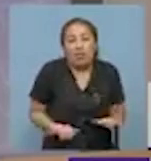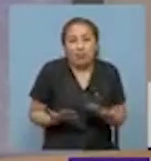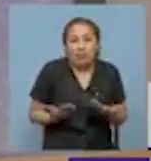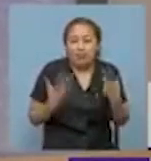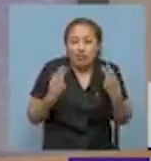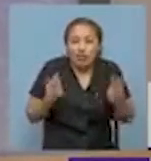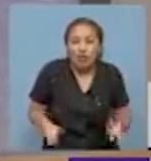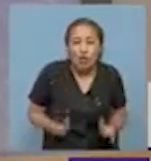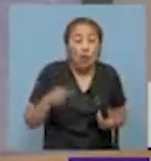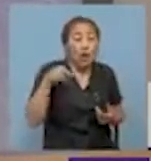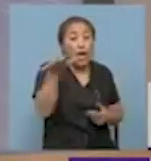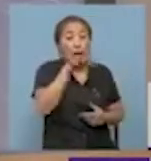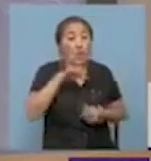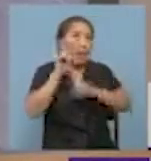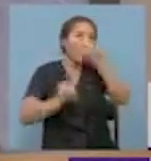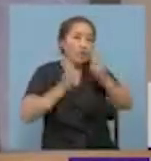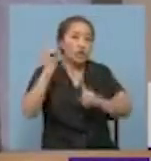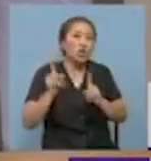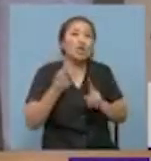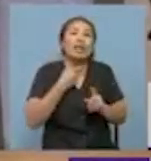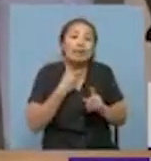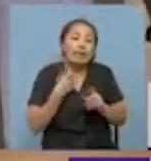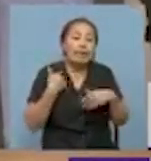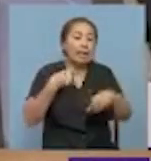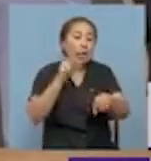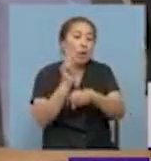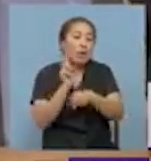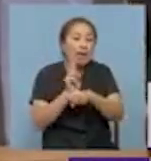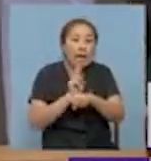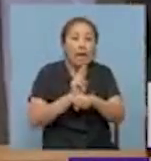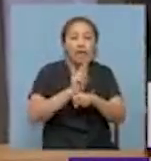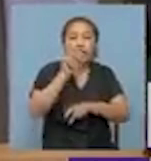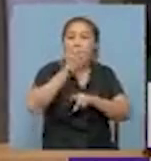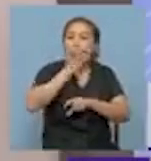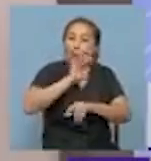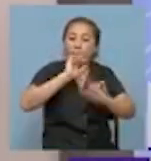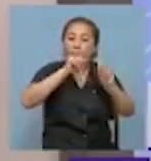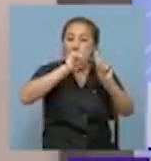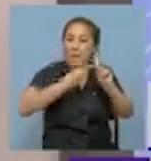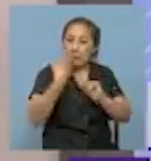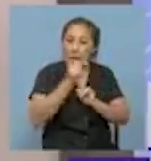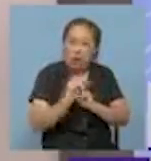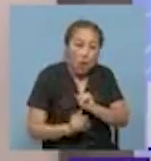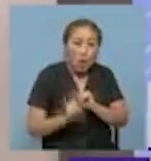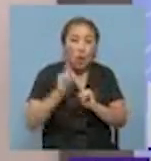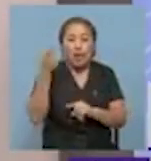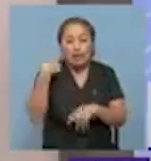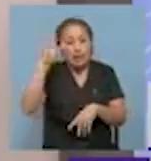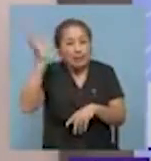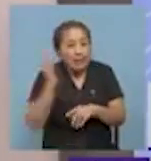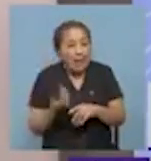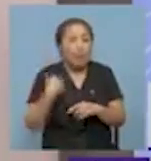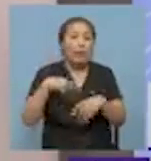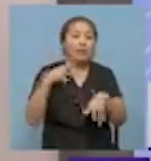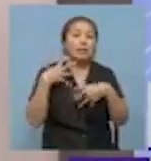destaca que esto apunta a evitar embarazos evitar los abusos que incluso son intrafamiliar en paralímpico conozca dónde